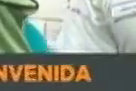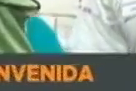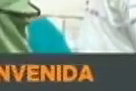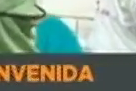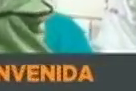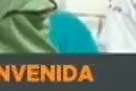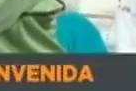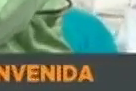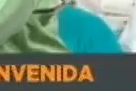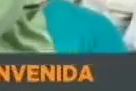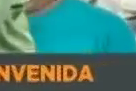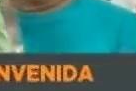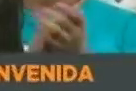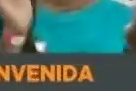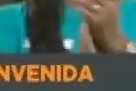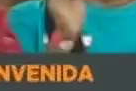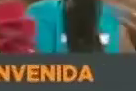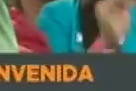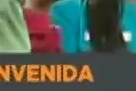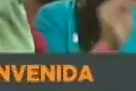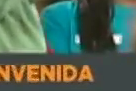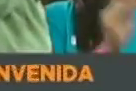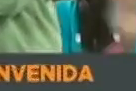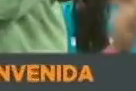Yo sé mi vaina.